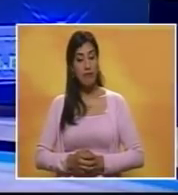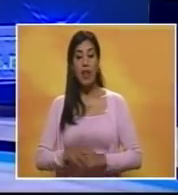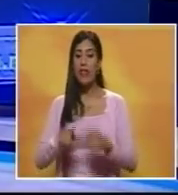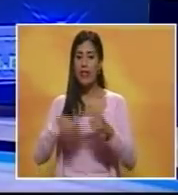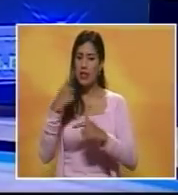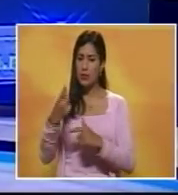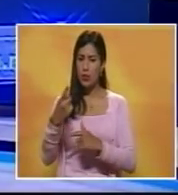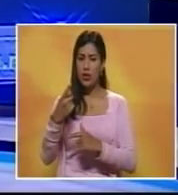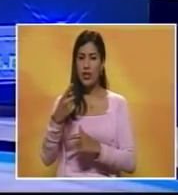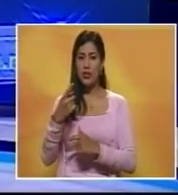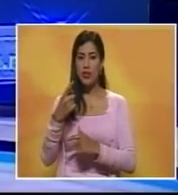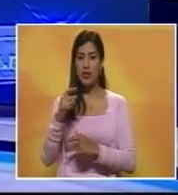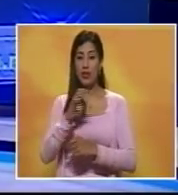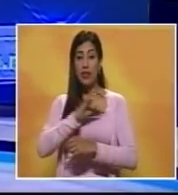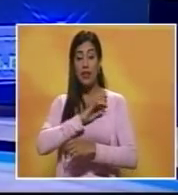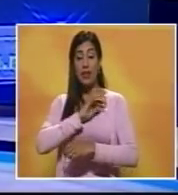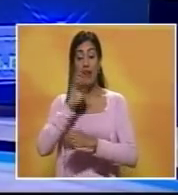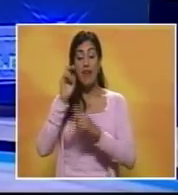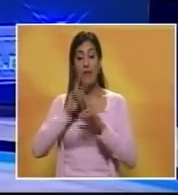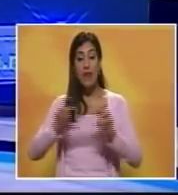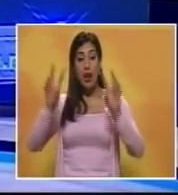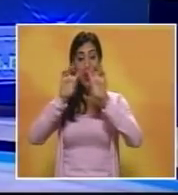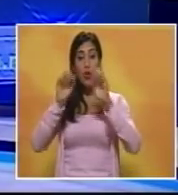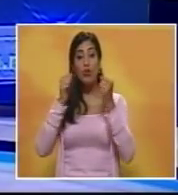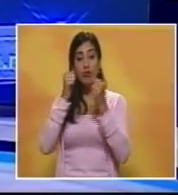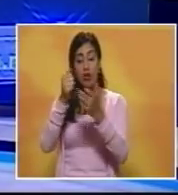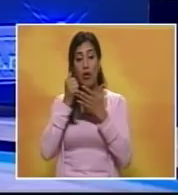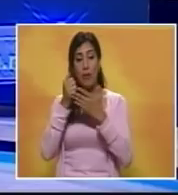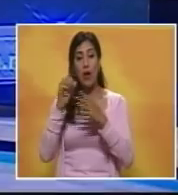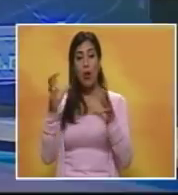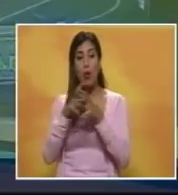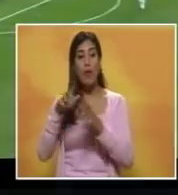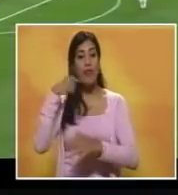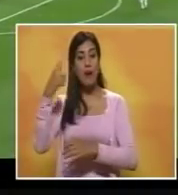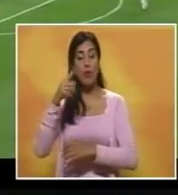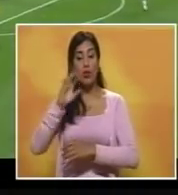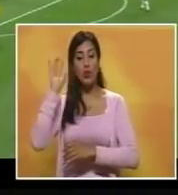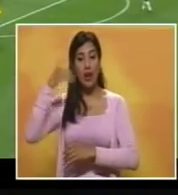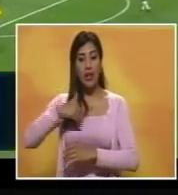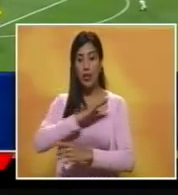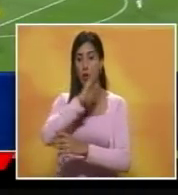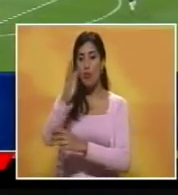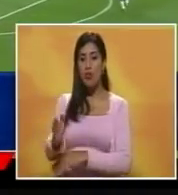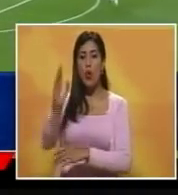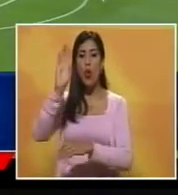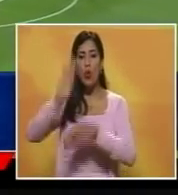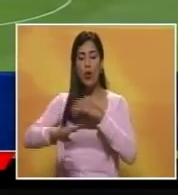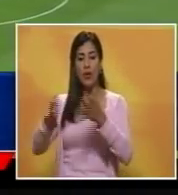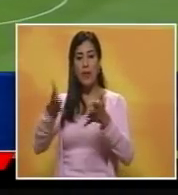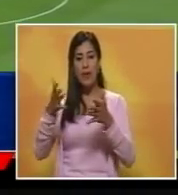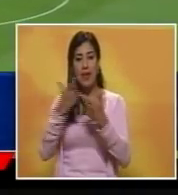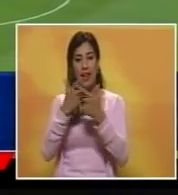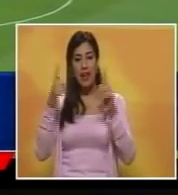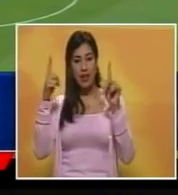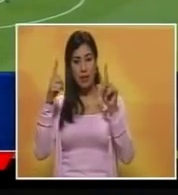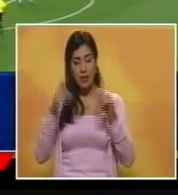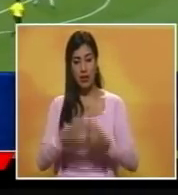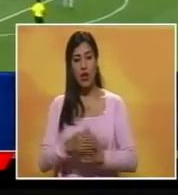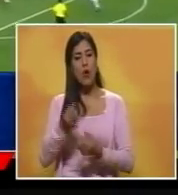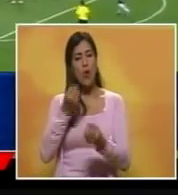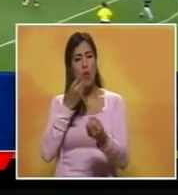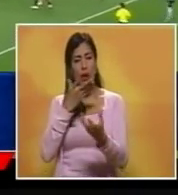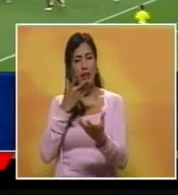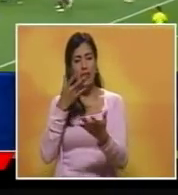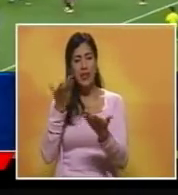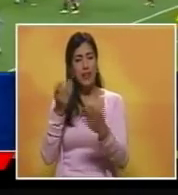Al regreso, heroica remontada. Popular equipo de Argentina eliminó al último campeón de la Copa Libertadores. Los